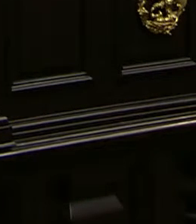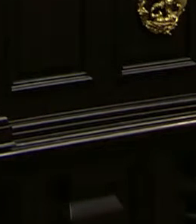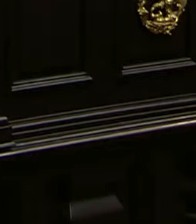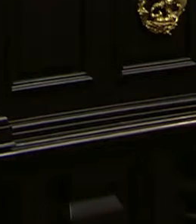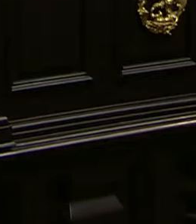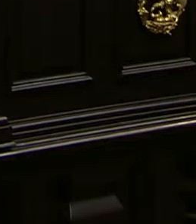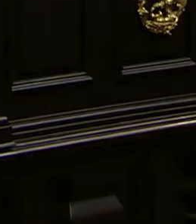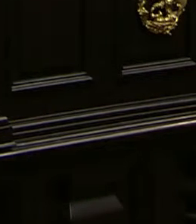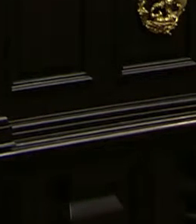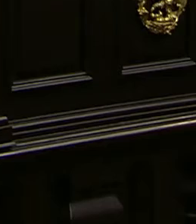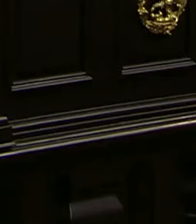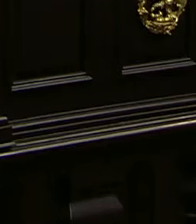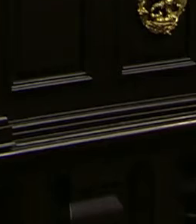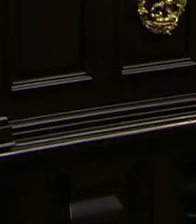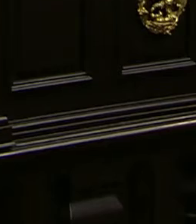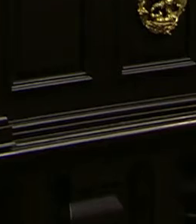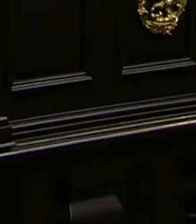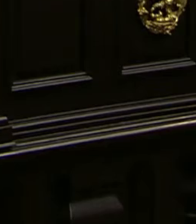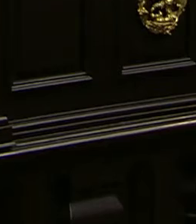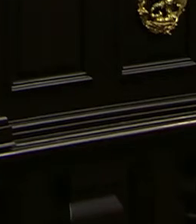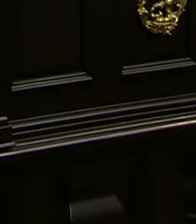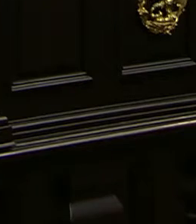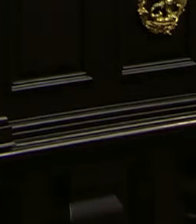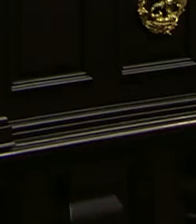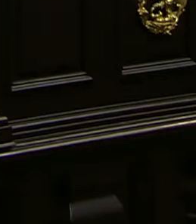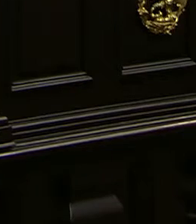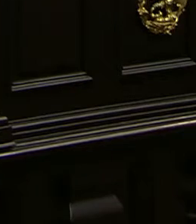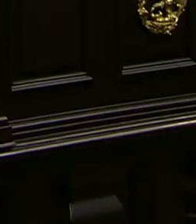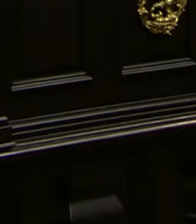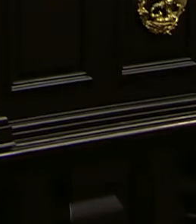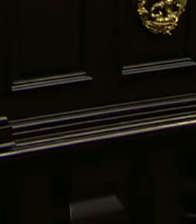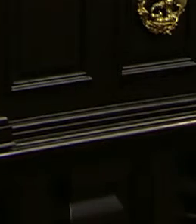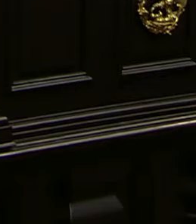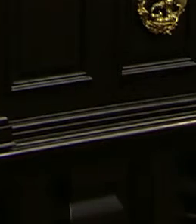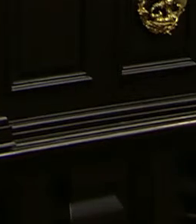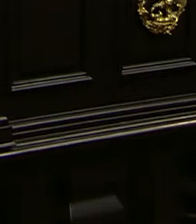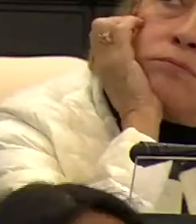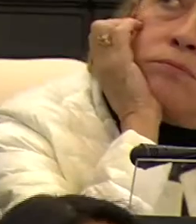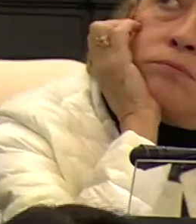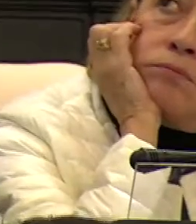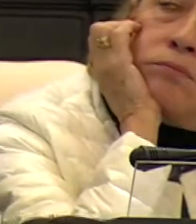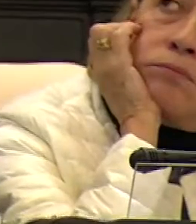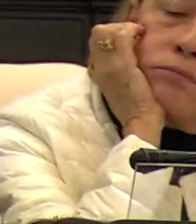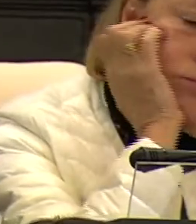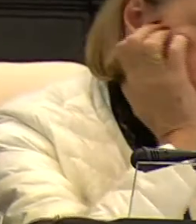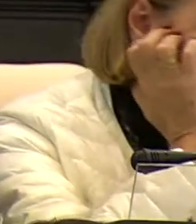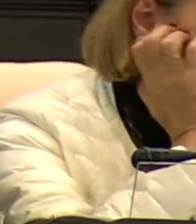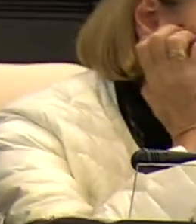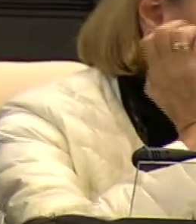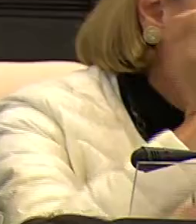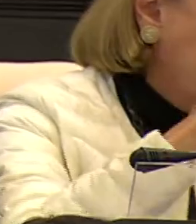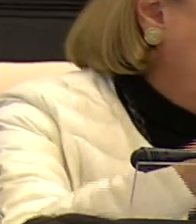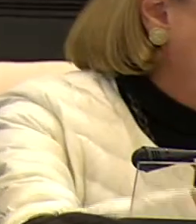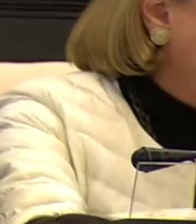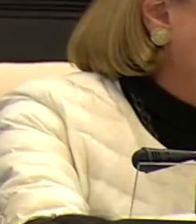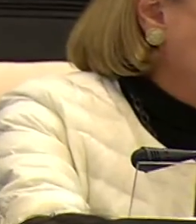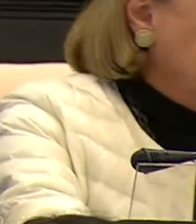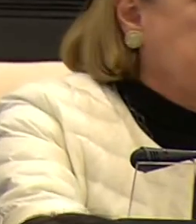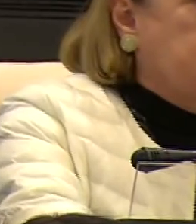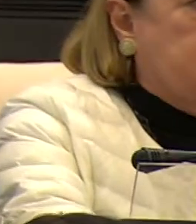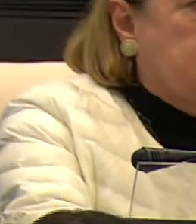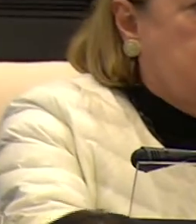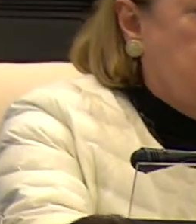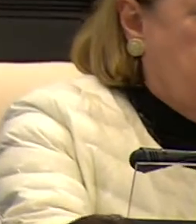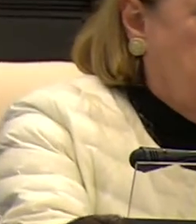que independientemente del acuerdo que nosotros hagamos de primero llevarlo a la comisión y después presentar, bueno, o en el